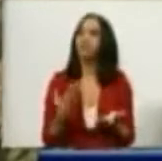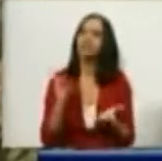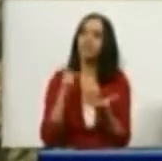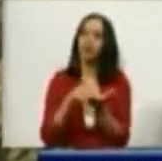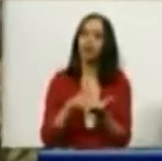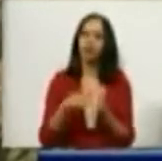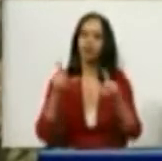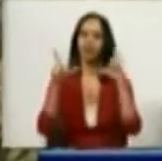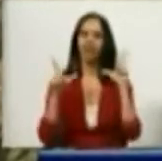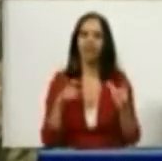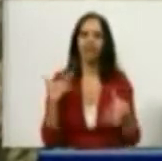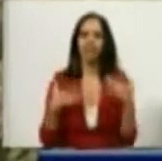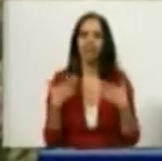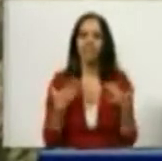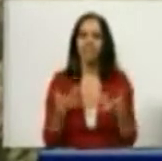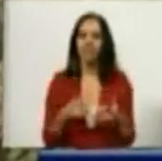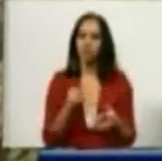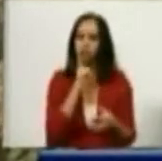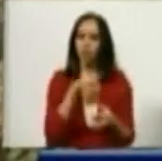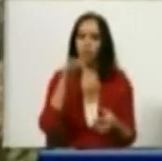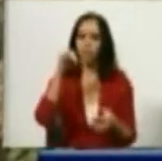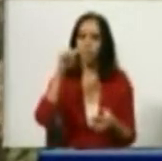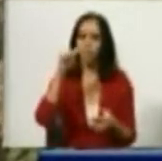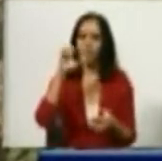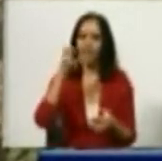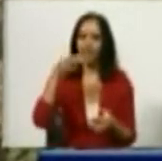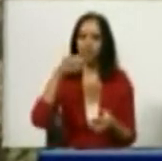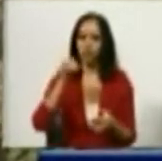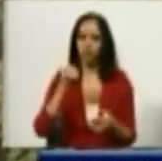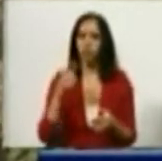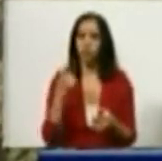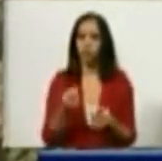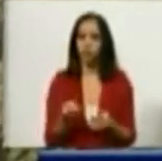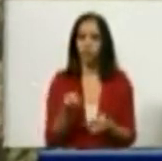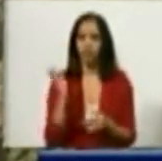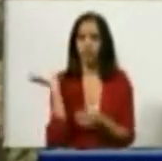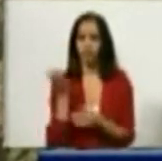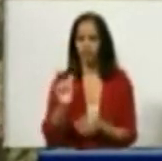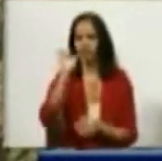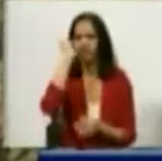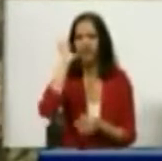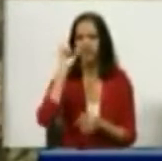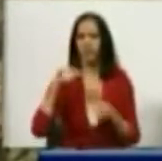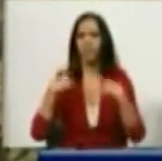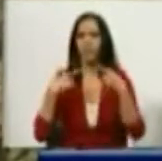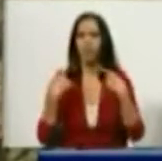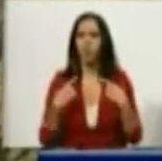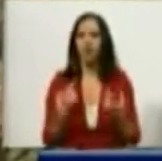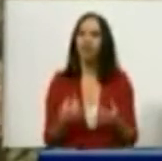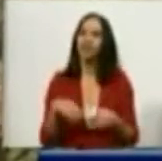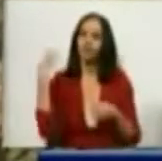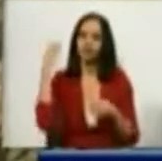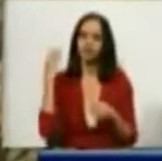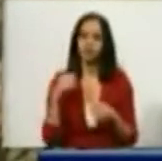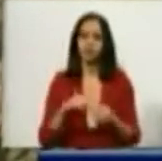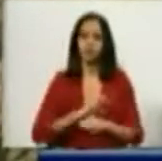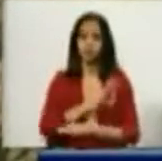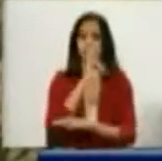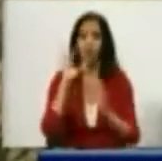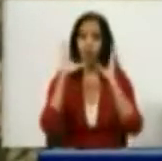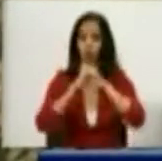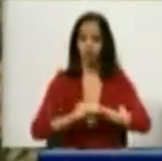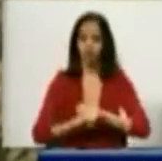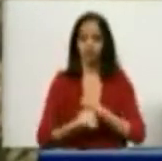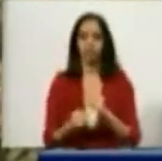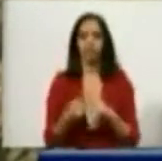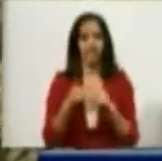de actividades sociales llamado El Macho uno de los bares más populares de Bogotá luego de una inmensa noche de farra Lo cierto